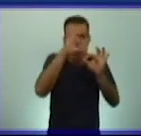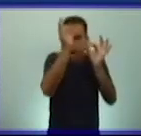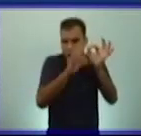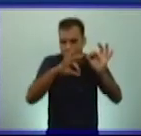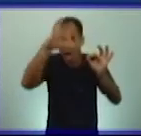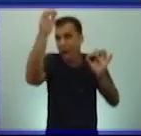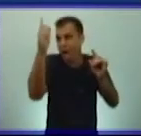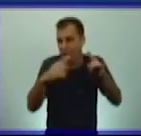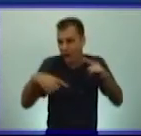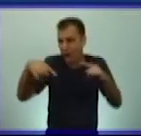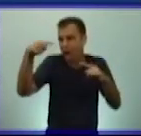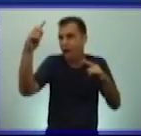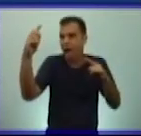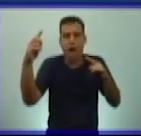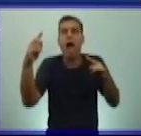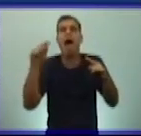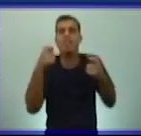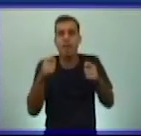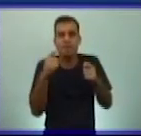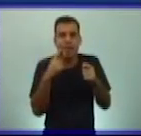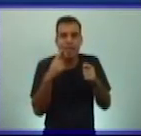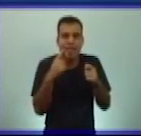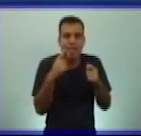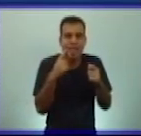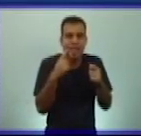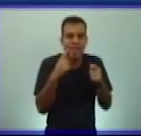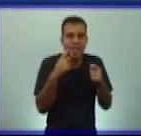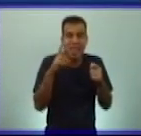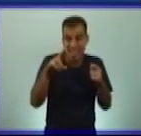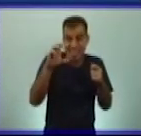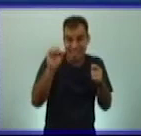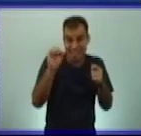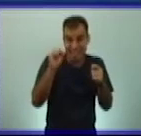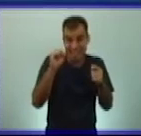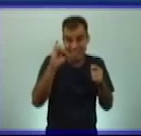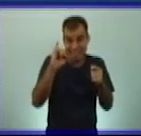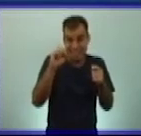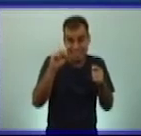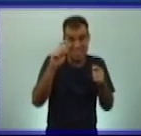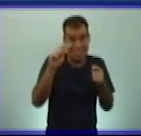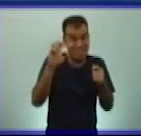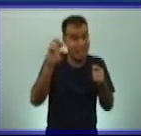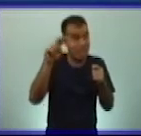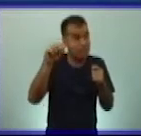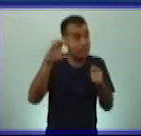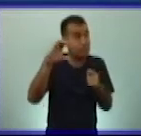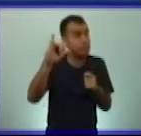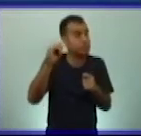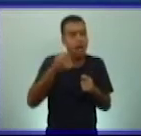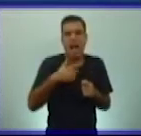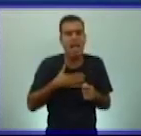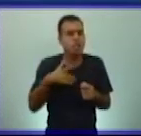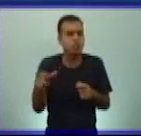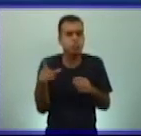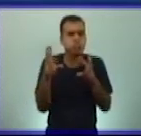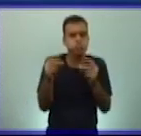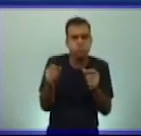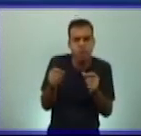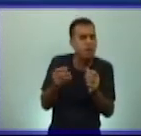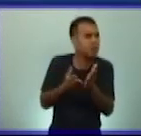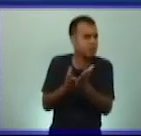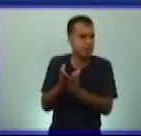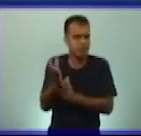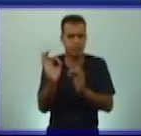pequeña o que lo idealizo para decir entonces que las oscilaciones son de amplitudes constantes. Que la amplitud